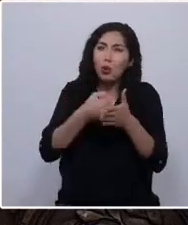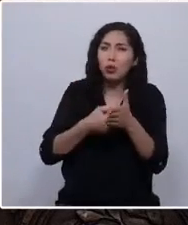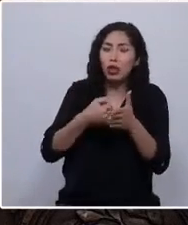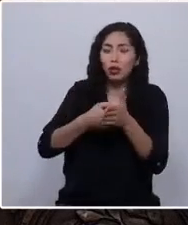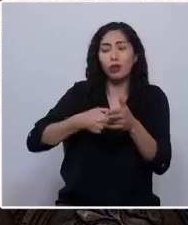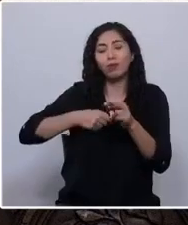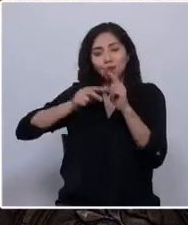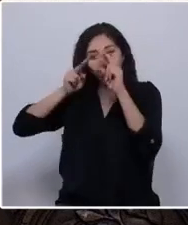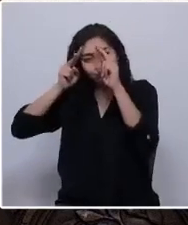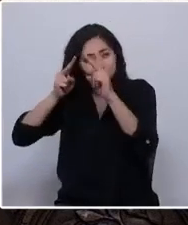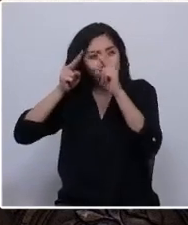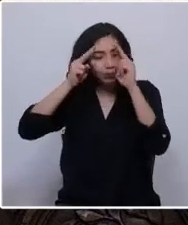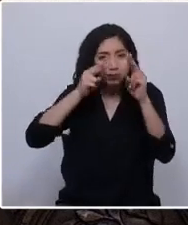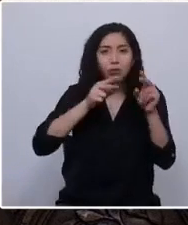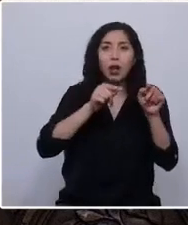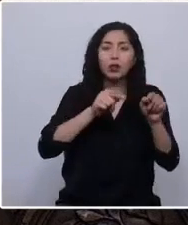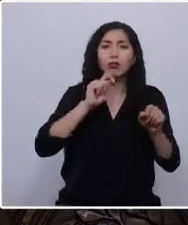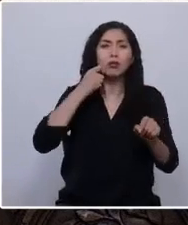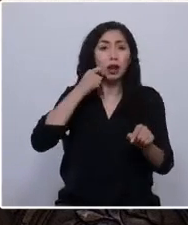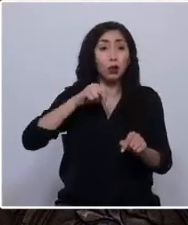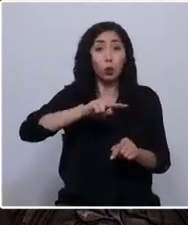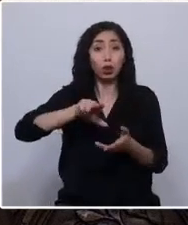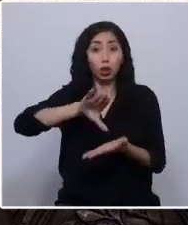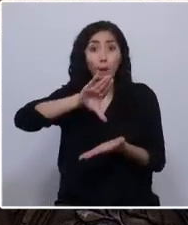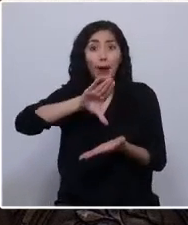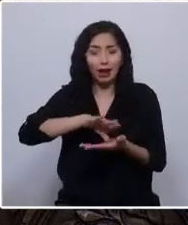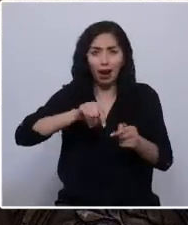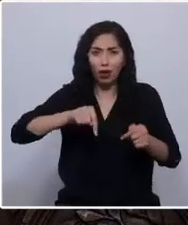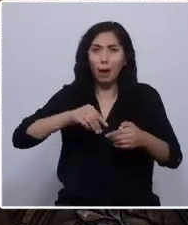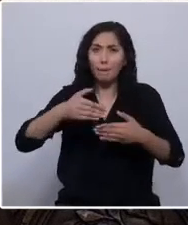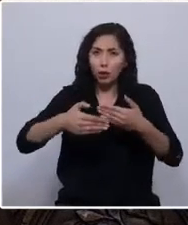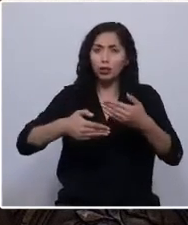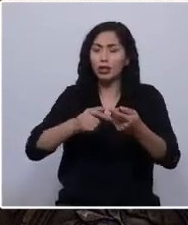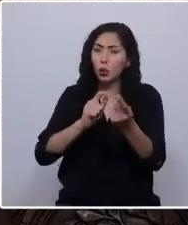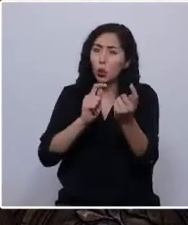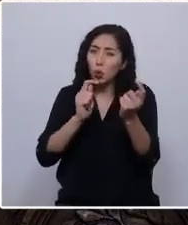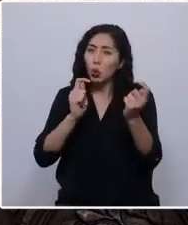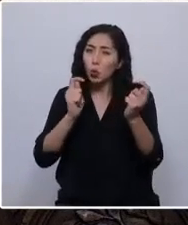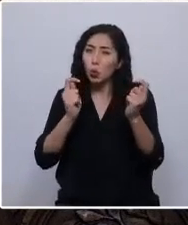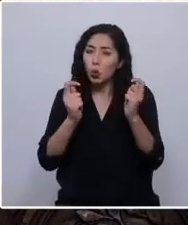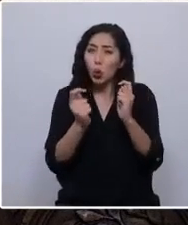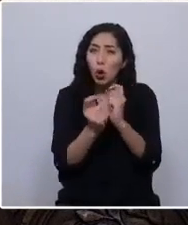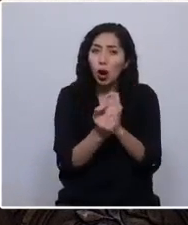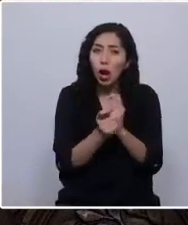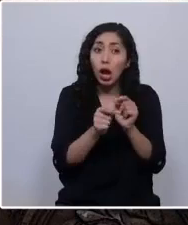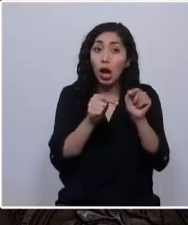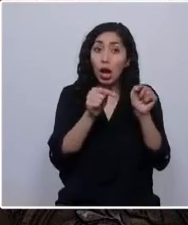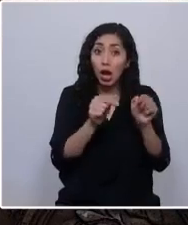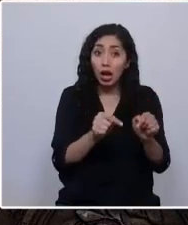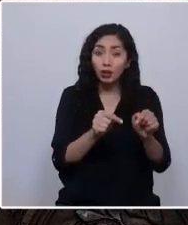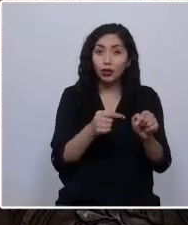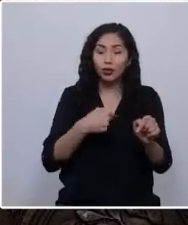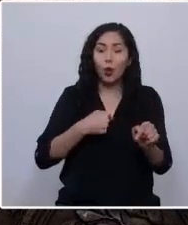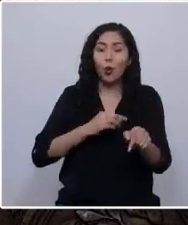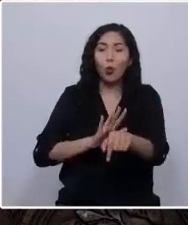la afirmación de que nuestro país está en pleno proceso de transformación, y eso no puede sino